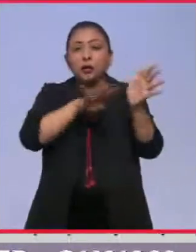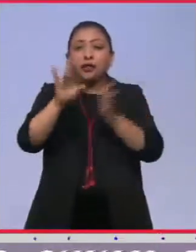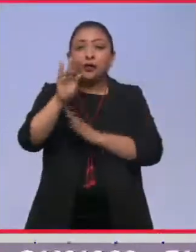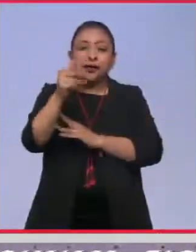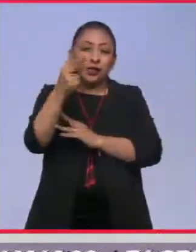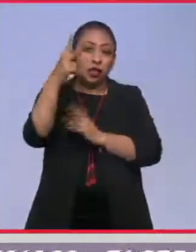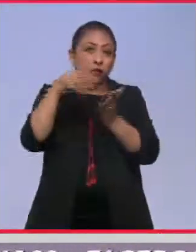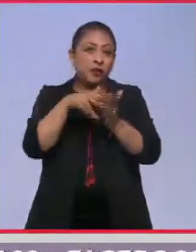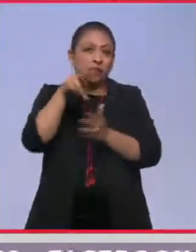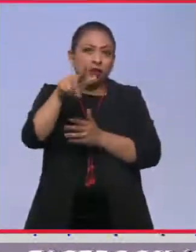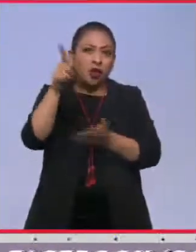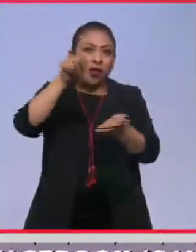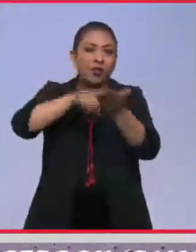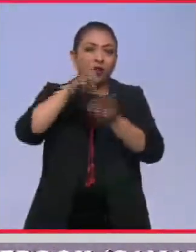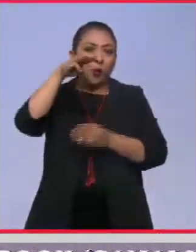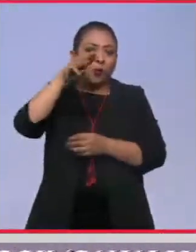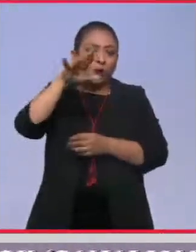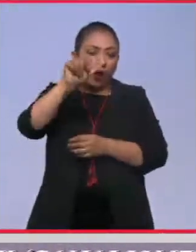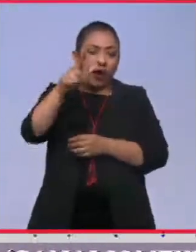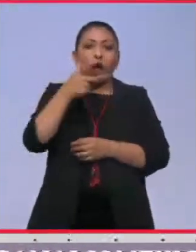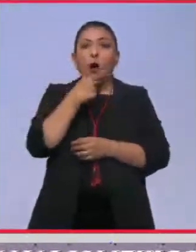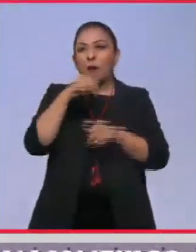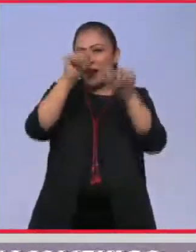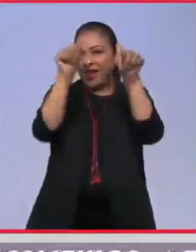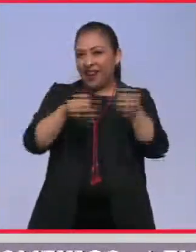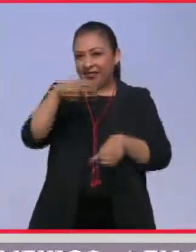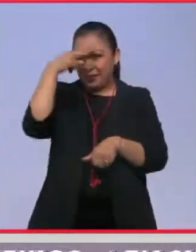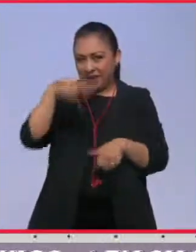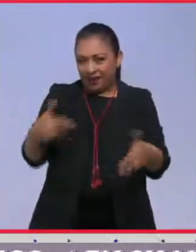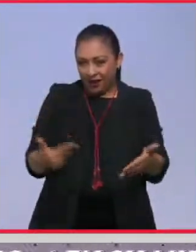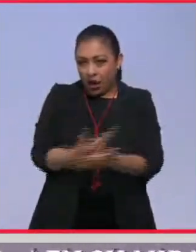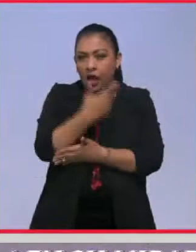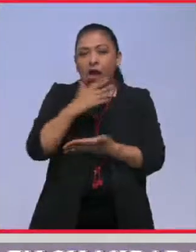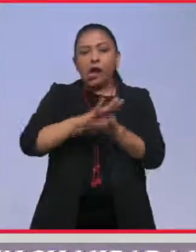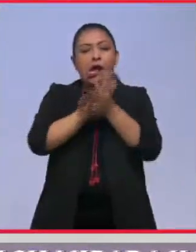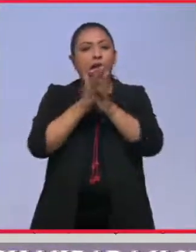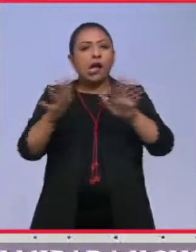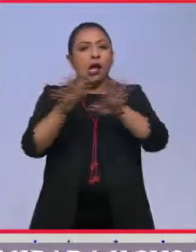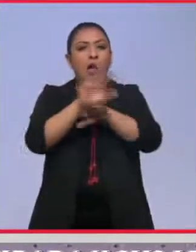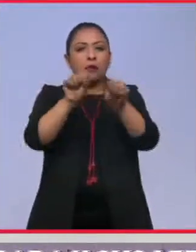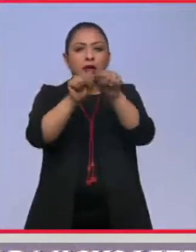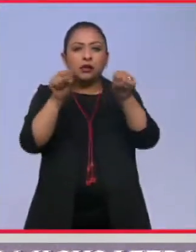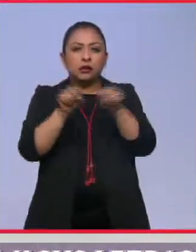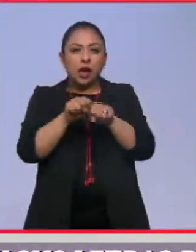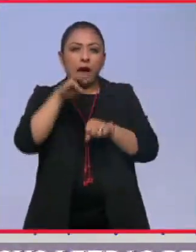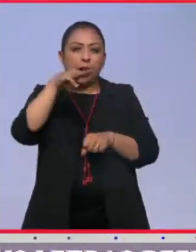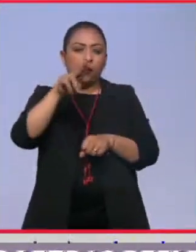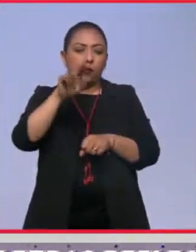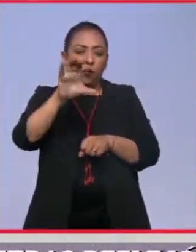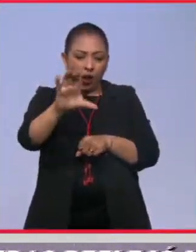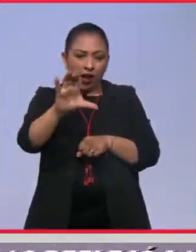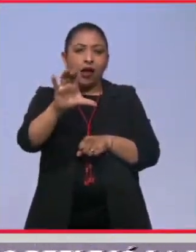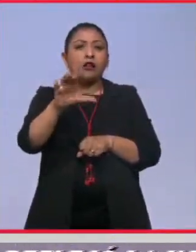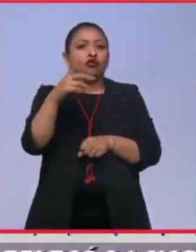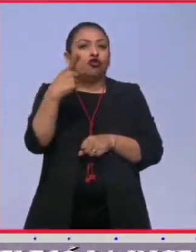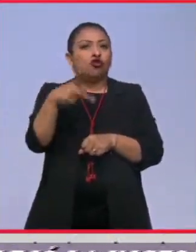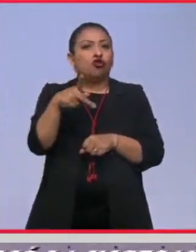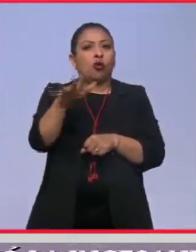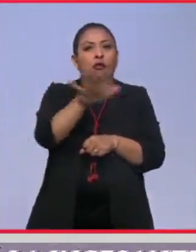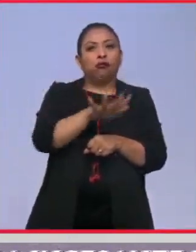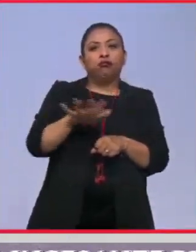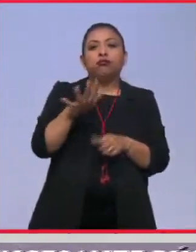1996-2018 en el MUAC. El artista mexicano decidió convertir una de las salas del Museo Universitario Arte Contemporáneo en su propio